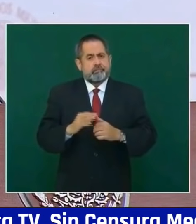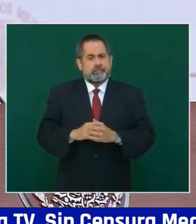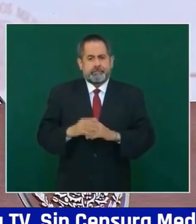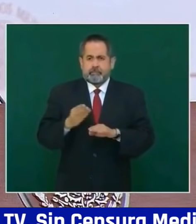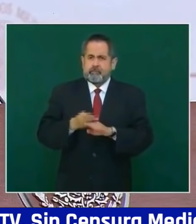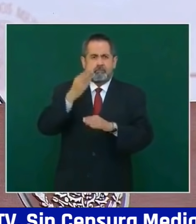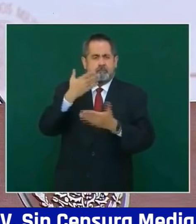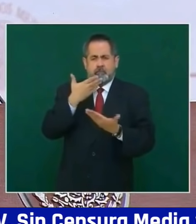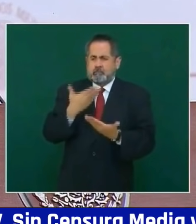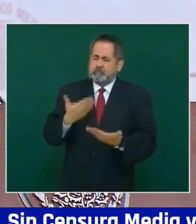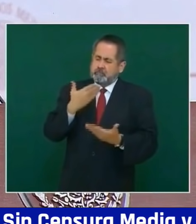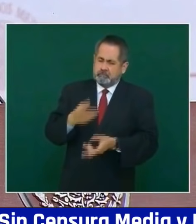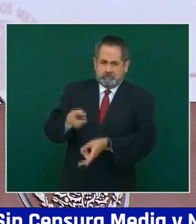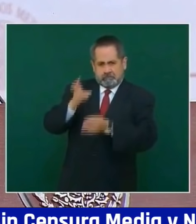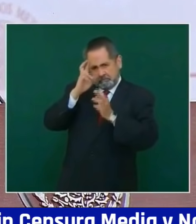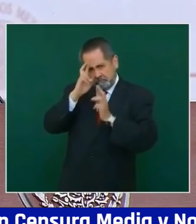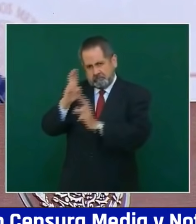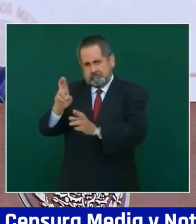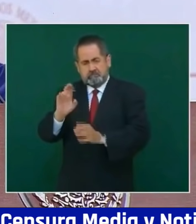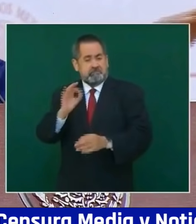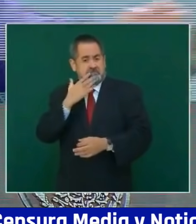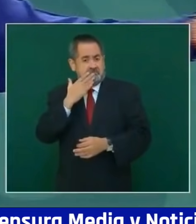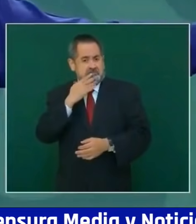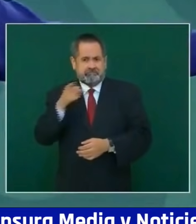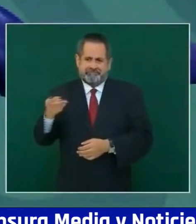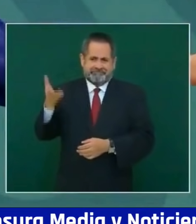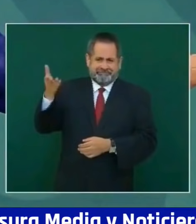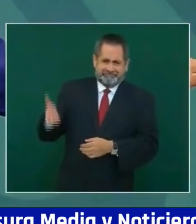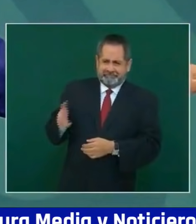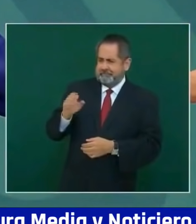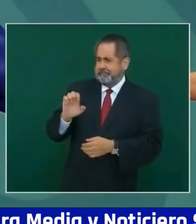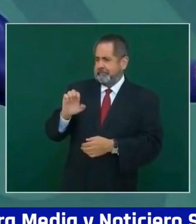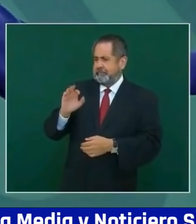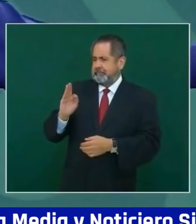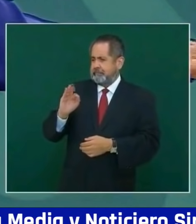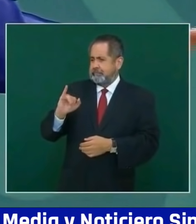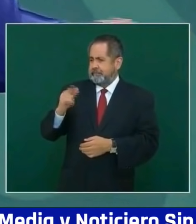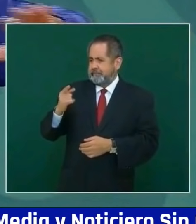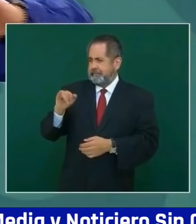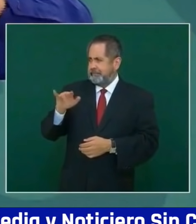muy merecido. La maestra es